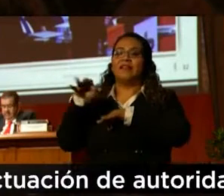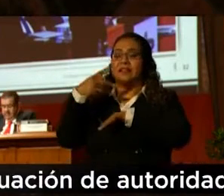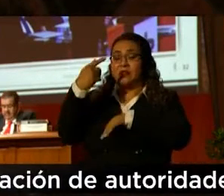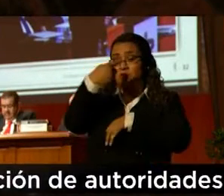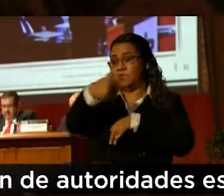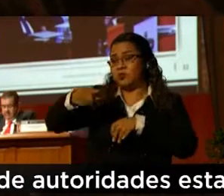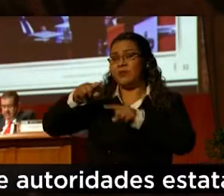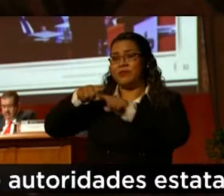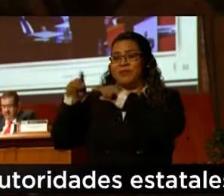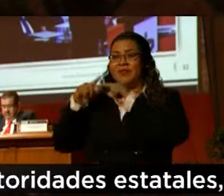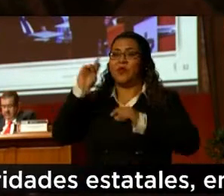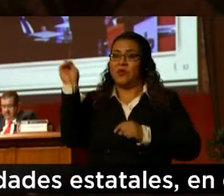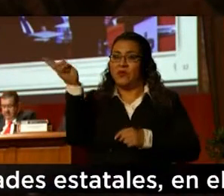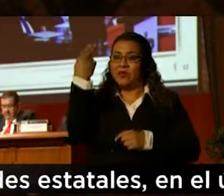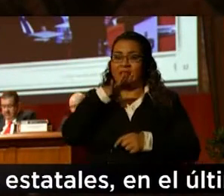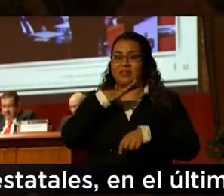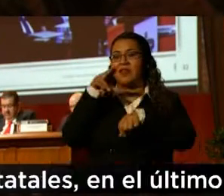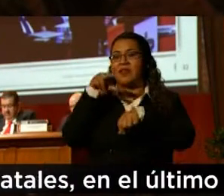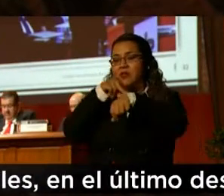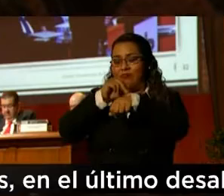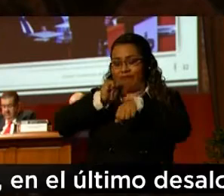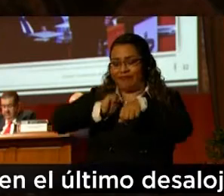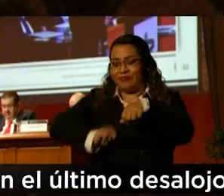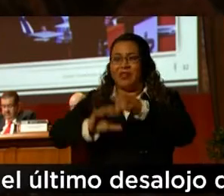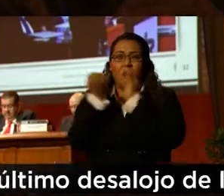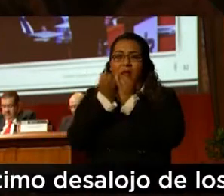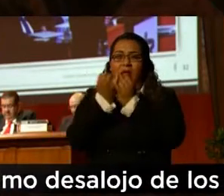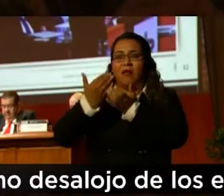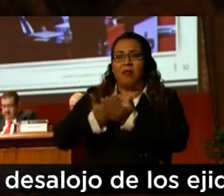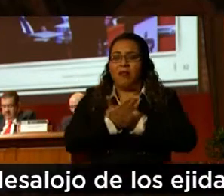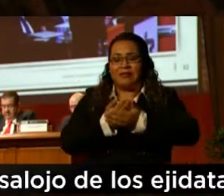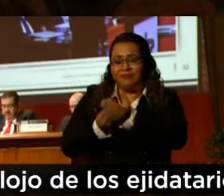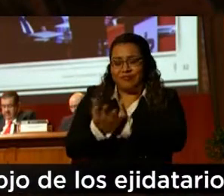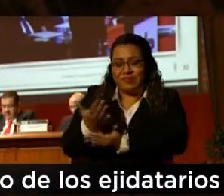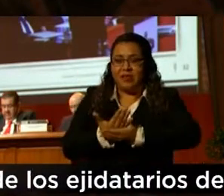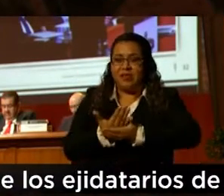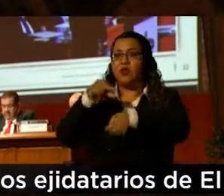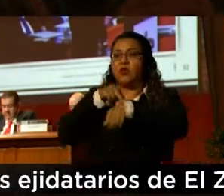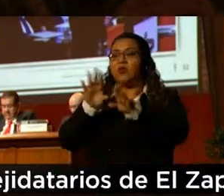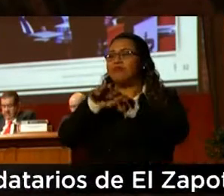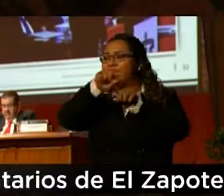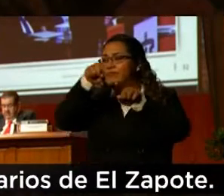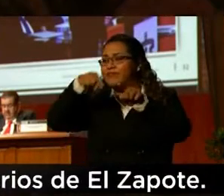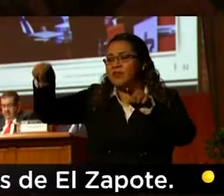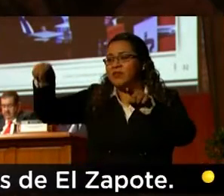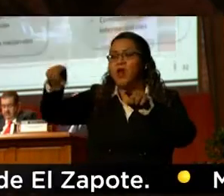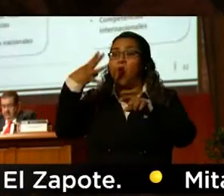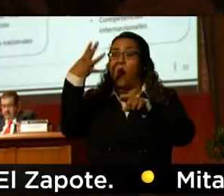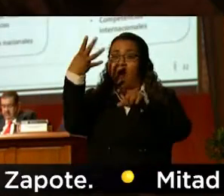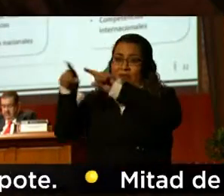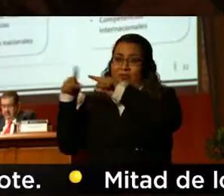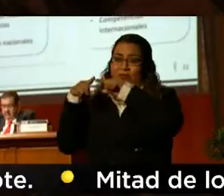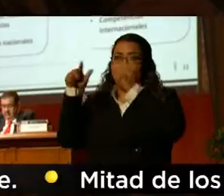centros universitarios y la carrera de médico cirujano y partero que se imparte además del CUCS en otros 4